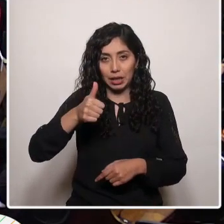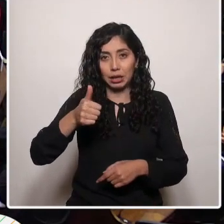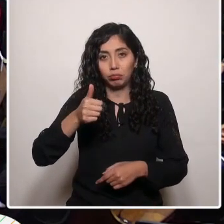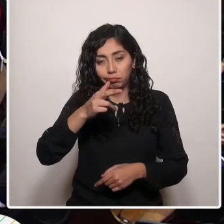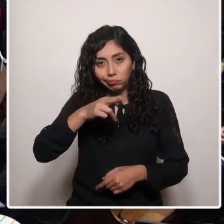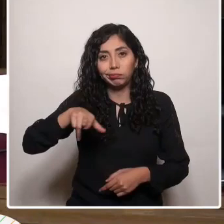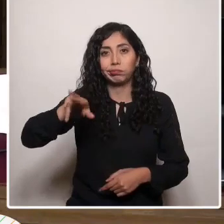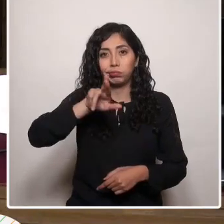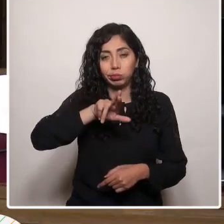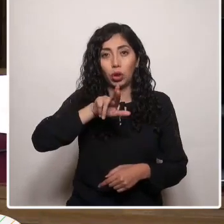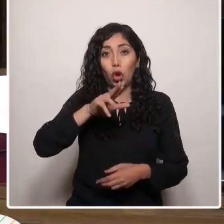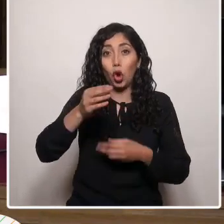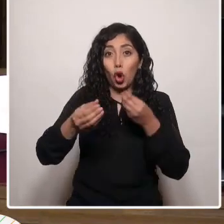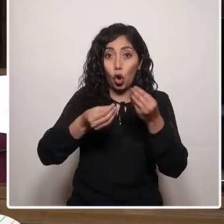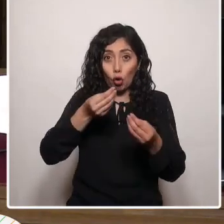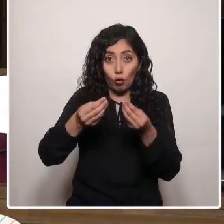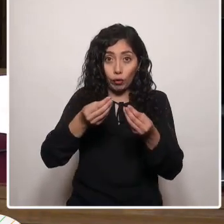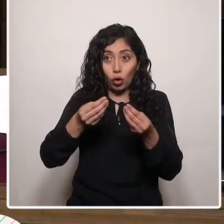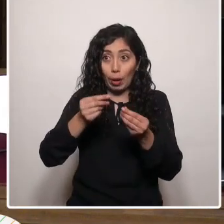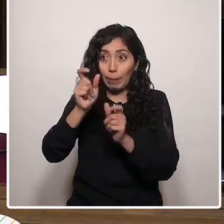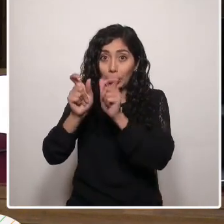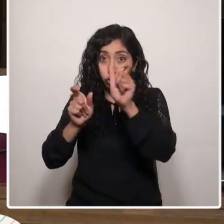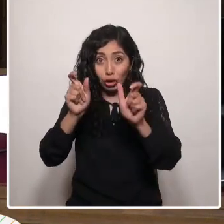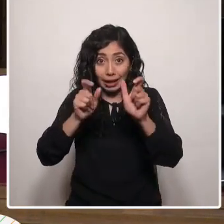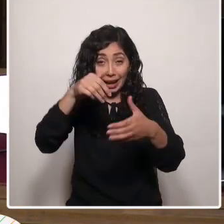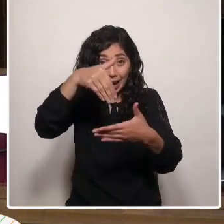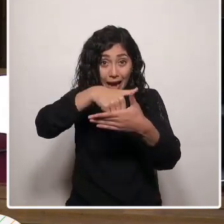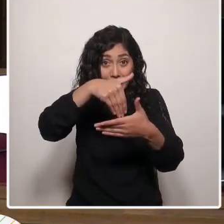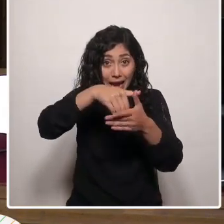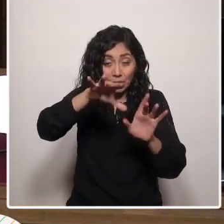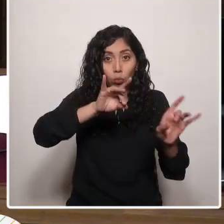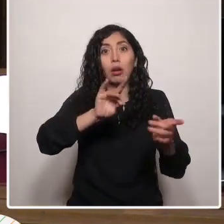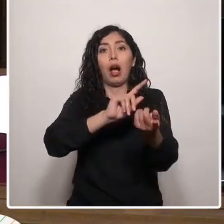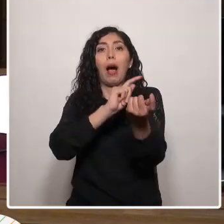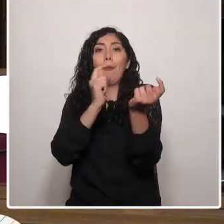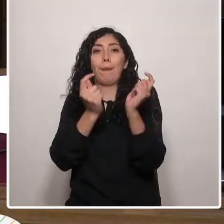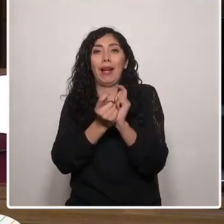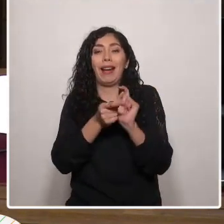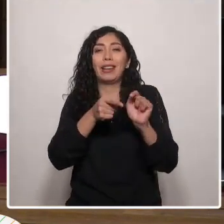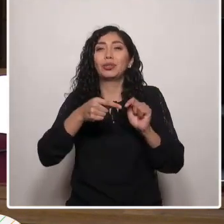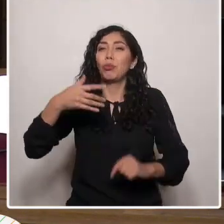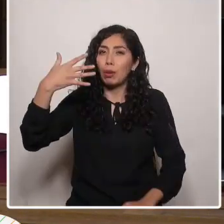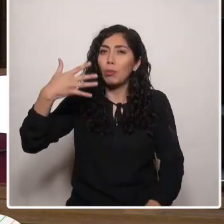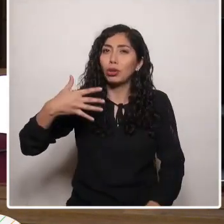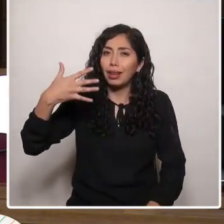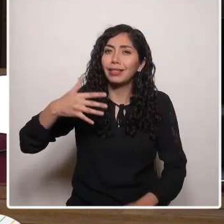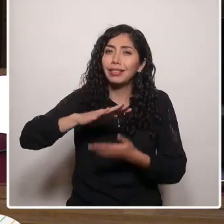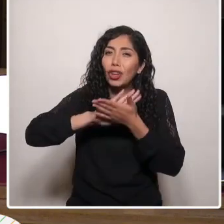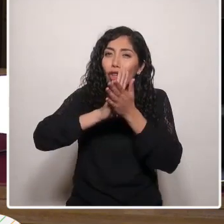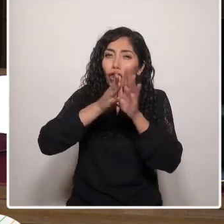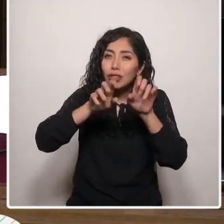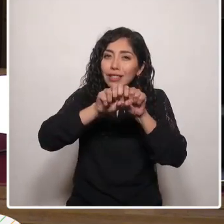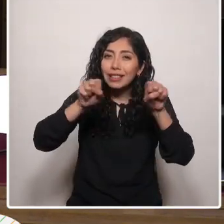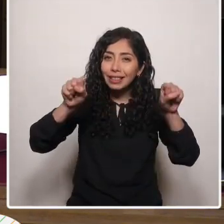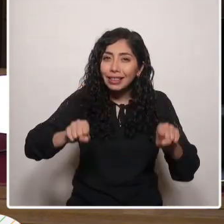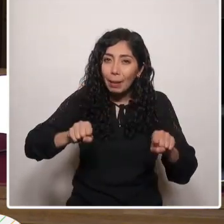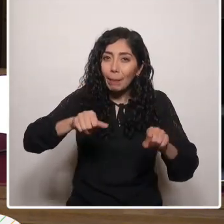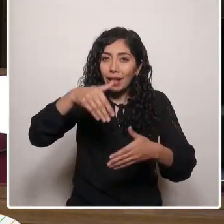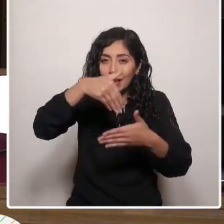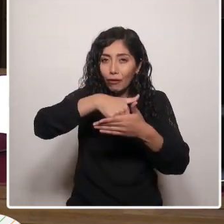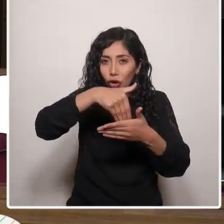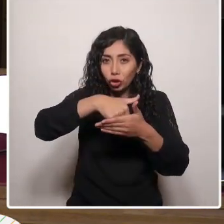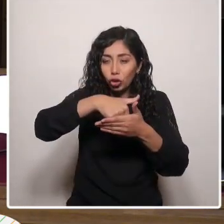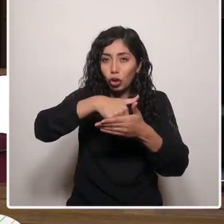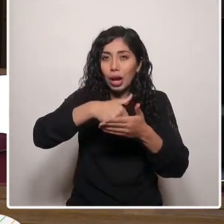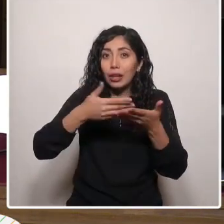Efectivamente, el universo electoral cambia, que es un elemento esencial de todo sistema electoral. En consecuencia,